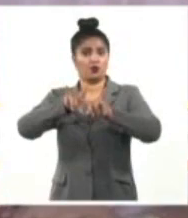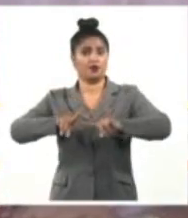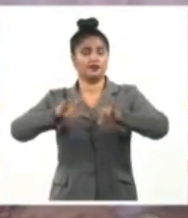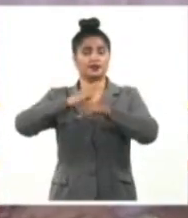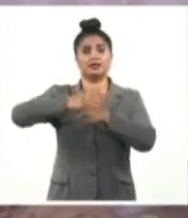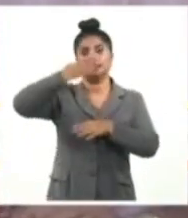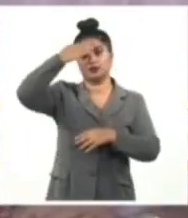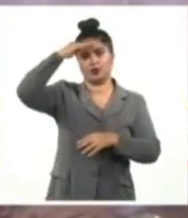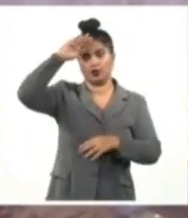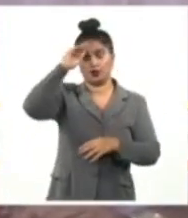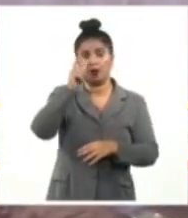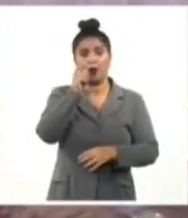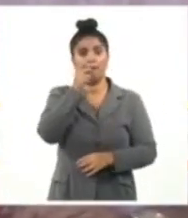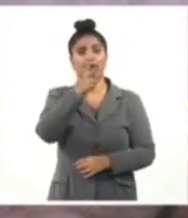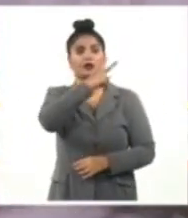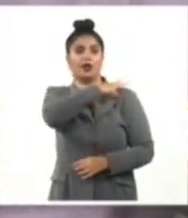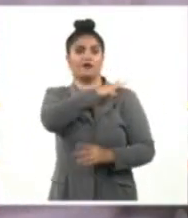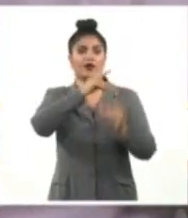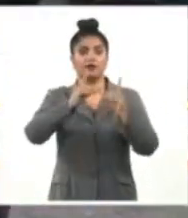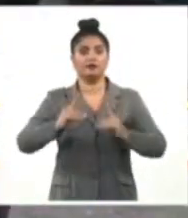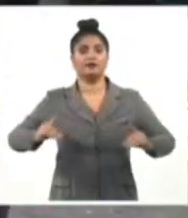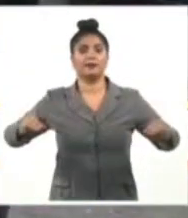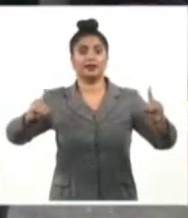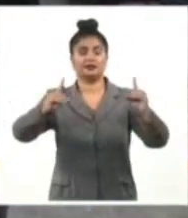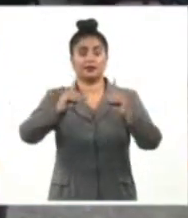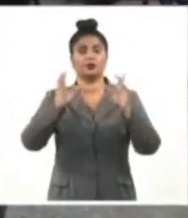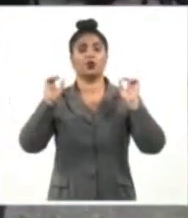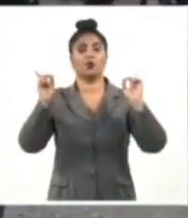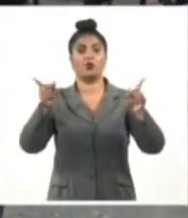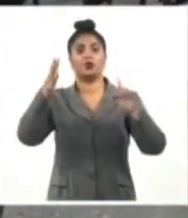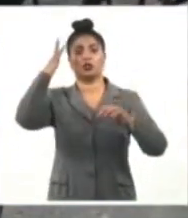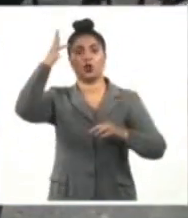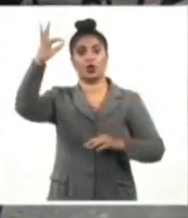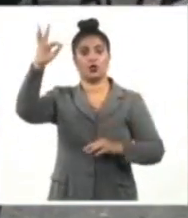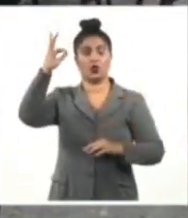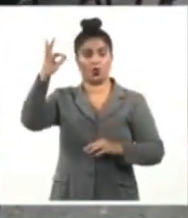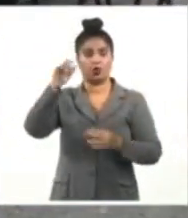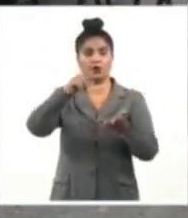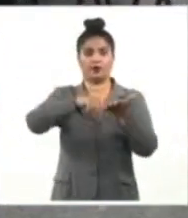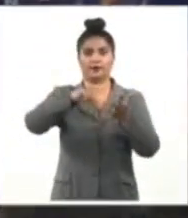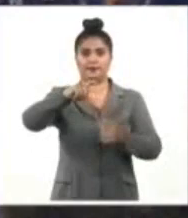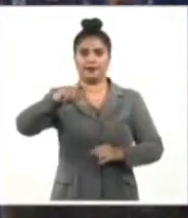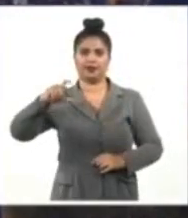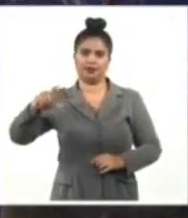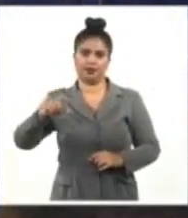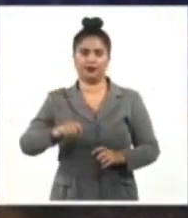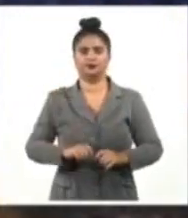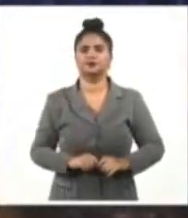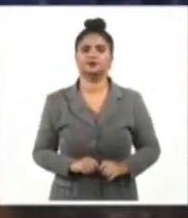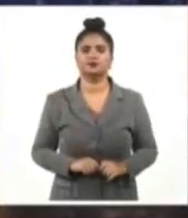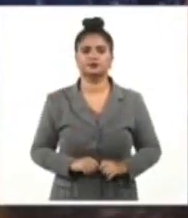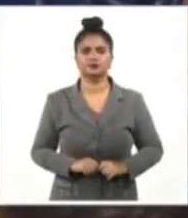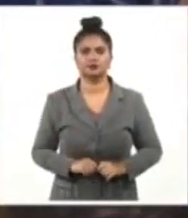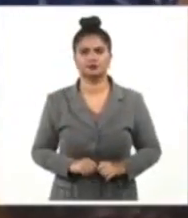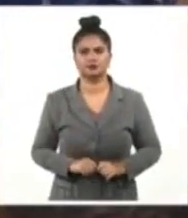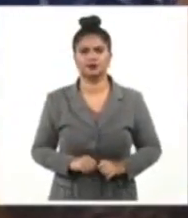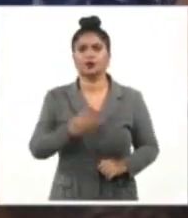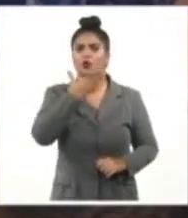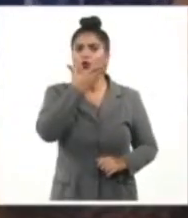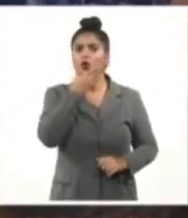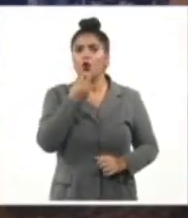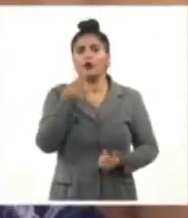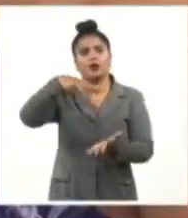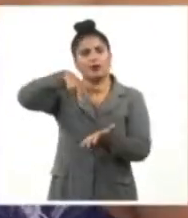Hernández Suárez, jefe del Departamento de Política de Cuadros del Comité Central del Partido Comunista de Cuba. En el mismo intercambiaron sobre